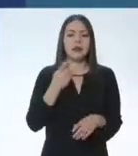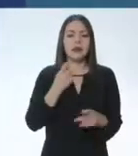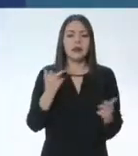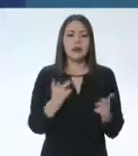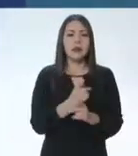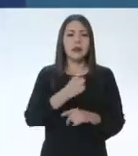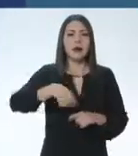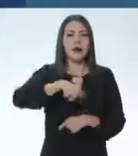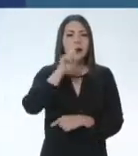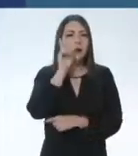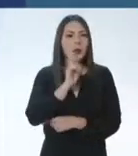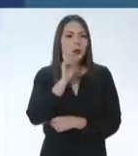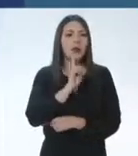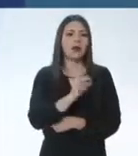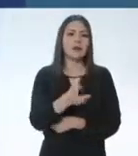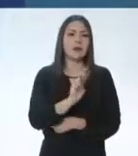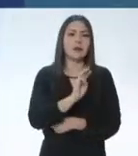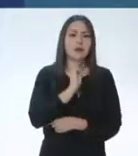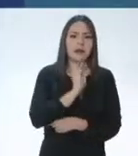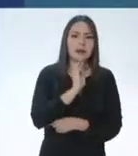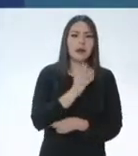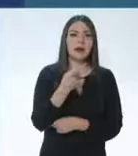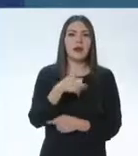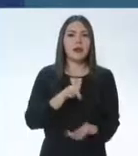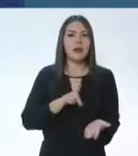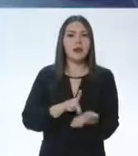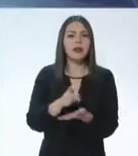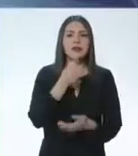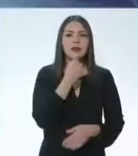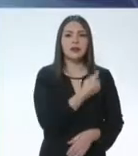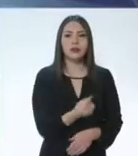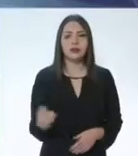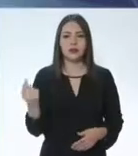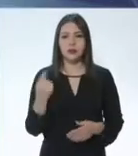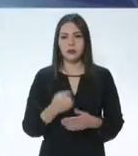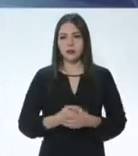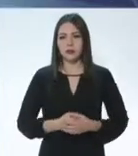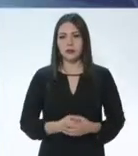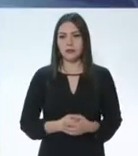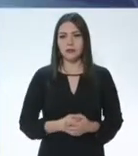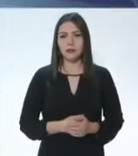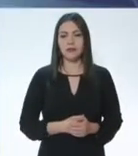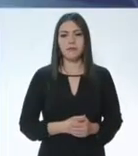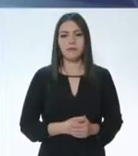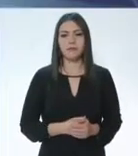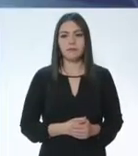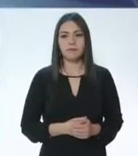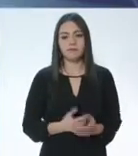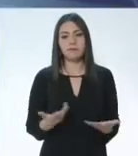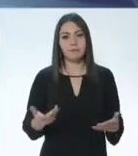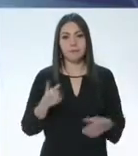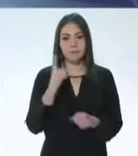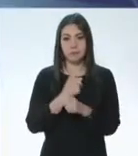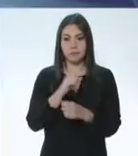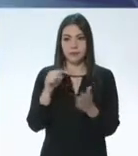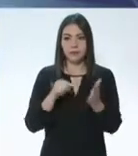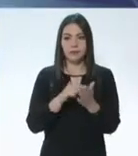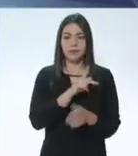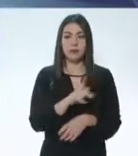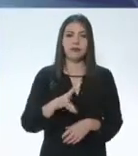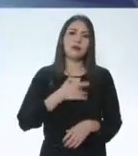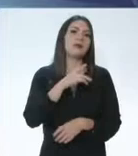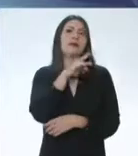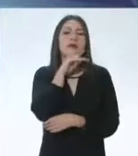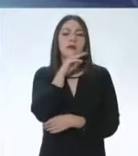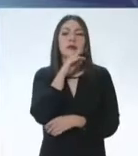las mujeres, en las madres de familia, en los derechos de los niños? Pues nos parece muy preocupante en primer lugar porque más allá de que exista